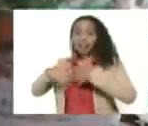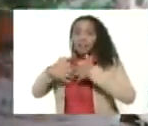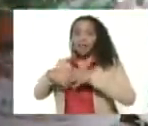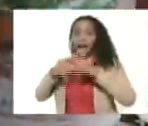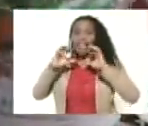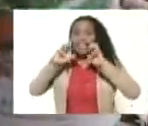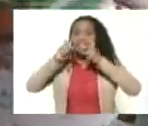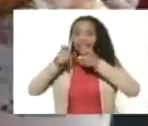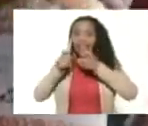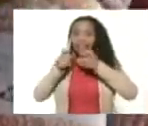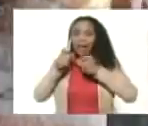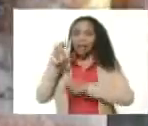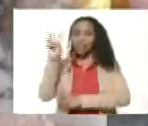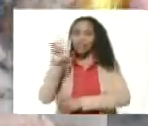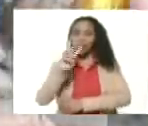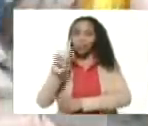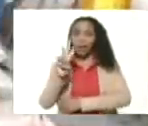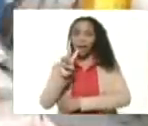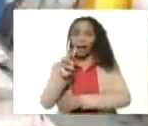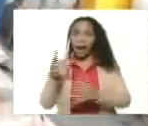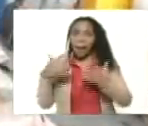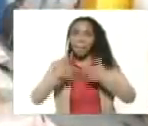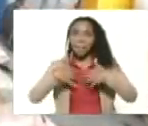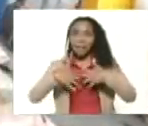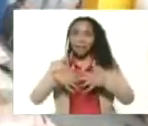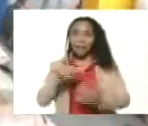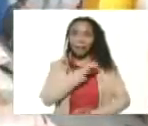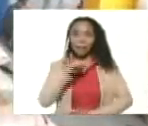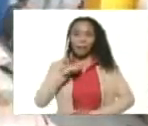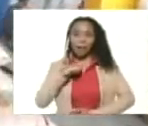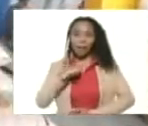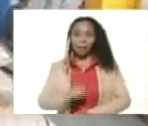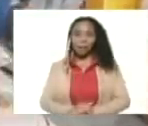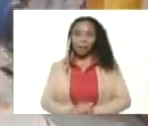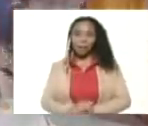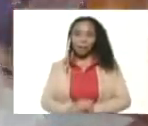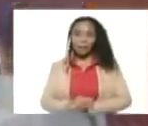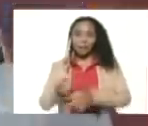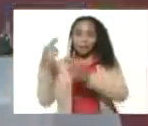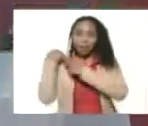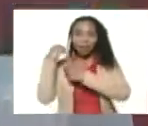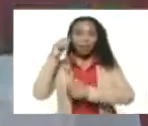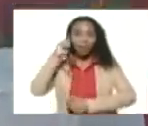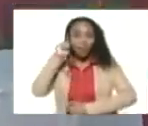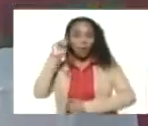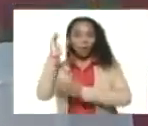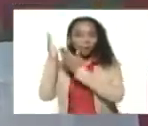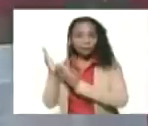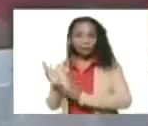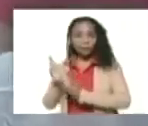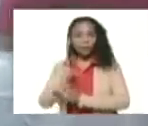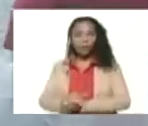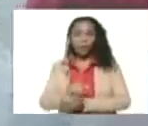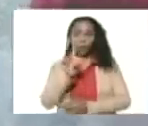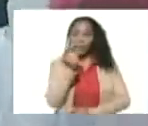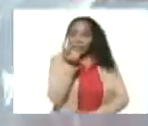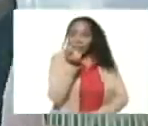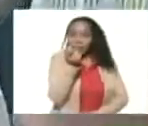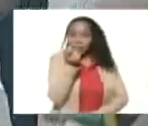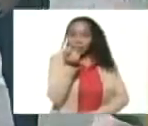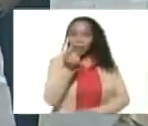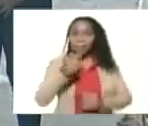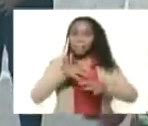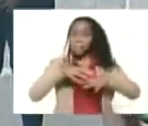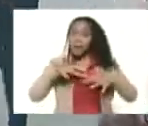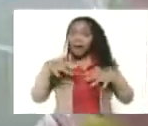Venezuela, compañía anónima, que lleva a cargo la doctora Margaret Gutiérrez, una de las semilleristas de